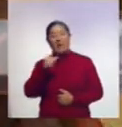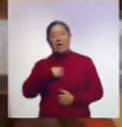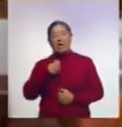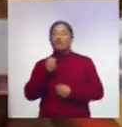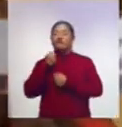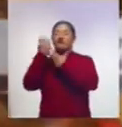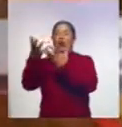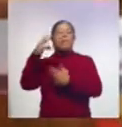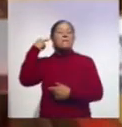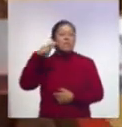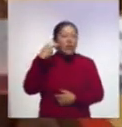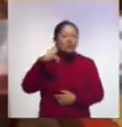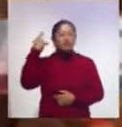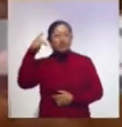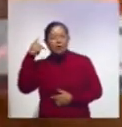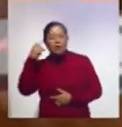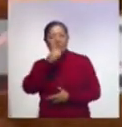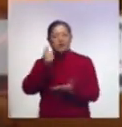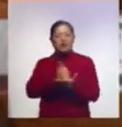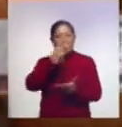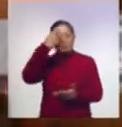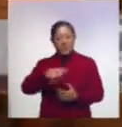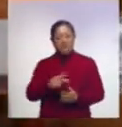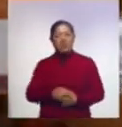estado de Veracruz, Puebla, Ciudad de México,